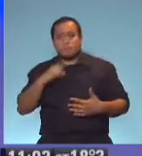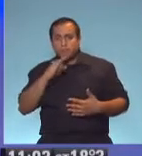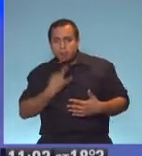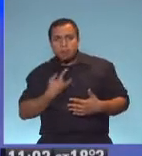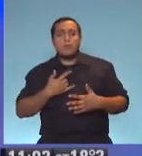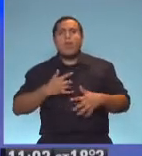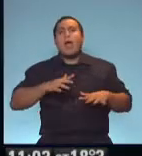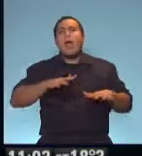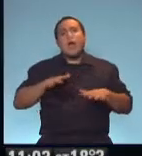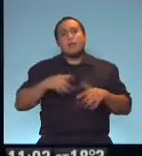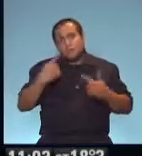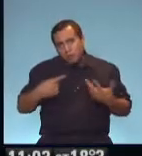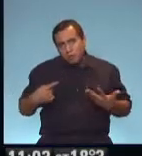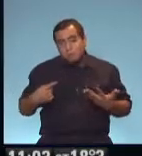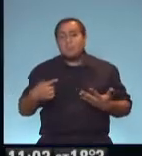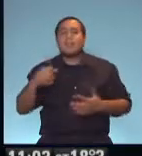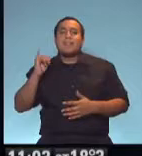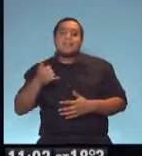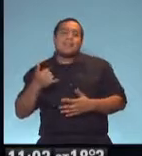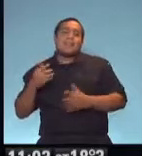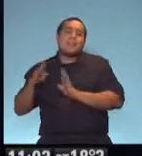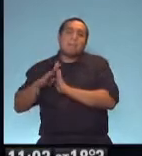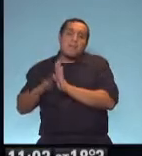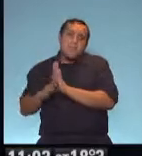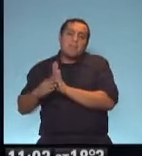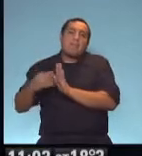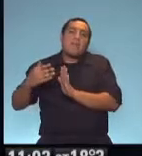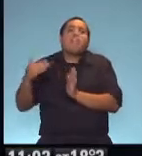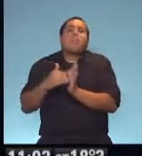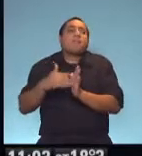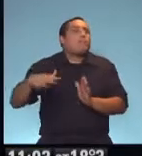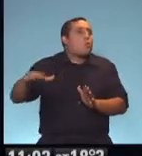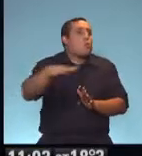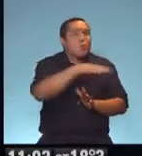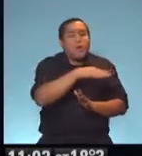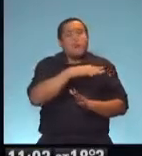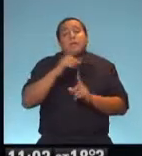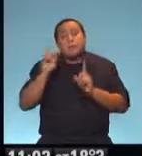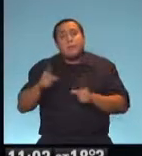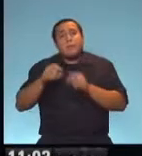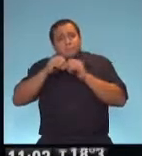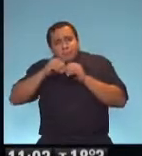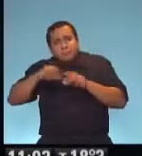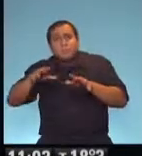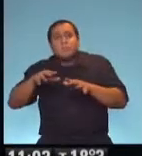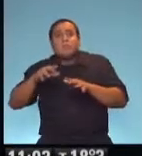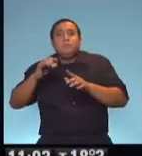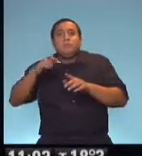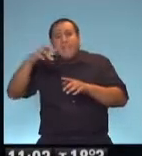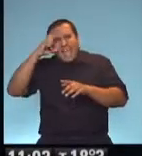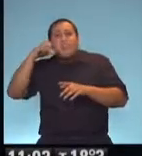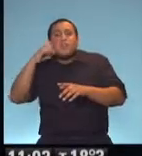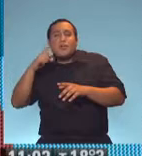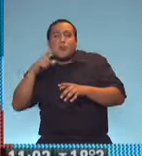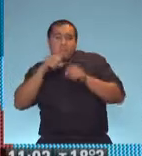COVID. Claro, ¿no? se toman medidas en función de lo que sucede, no en un solo lugar, sino en distintos lugares. Exacto. Y lo importante de la epidemiología es que nos cuida a todos sin que nos demos